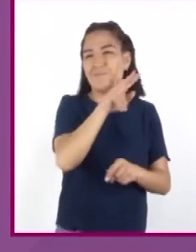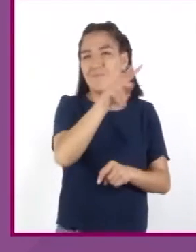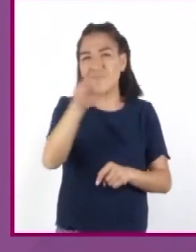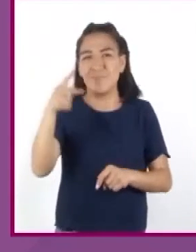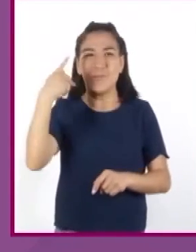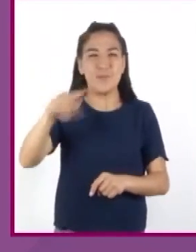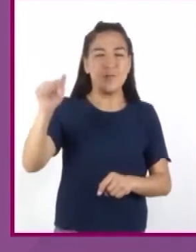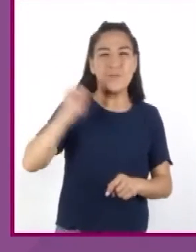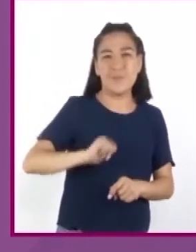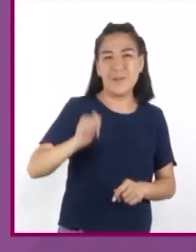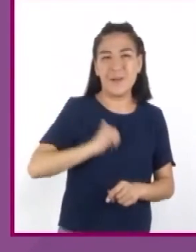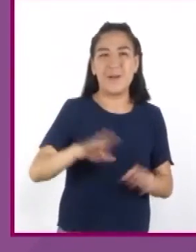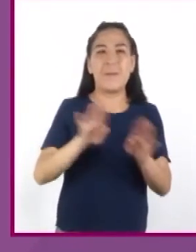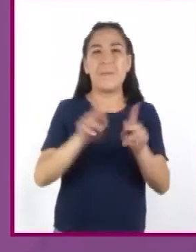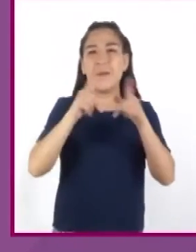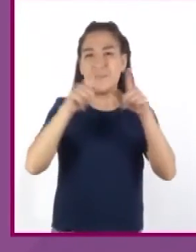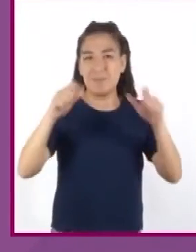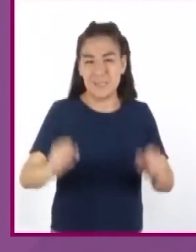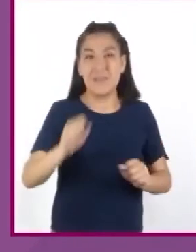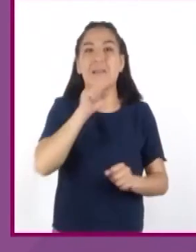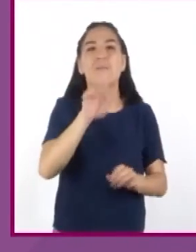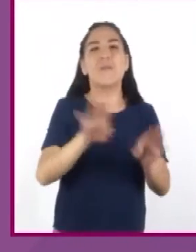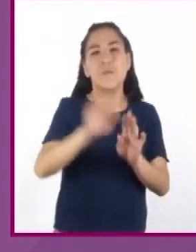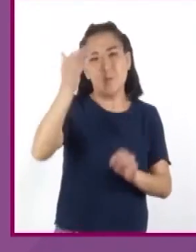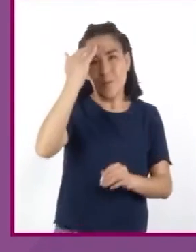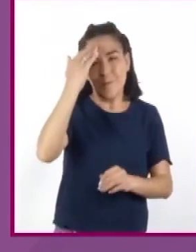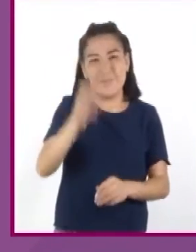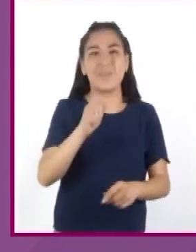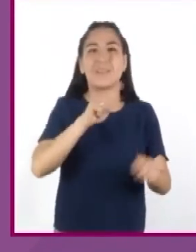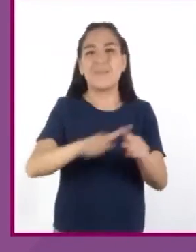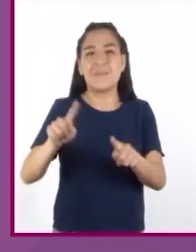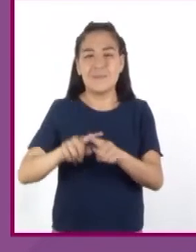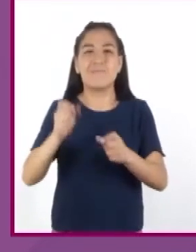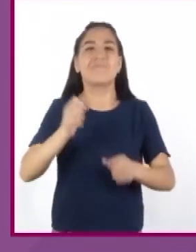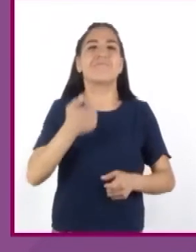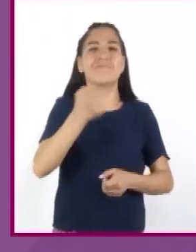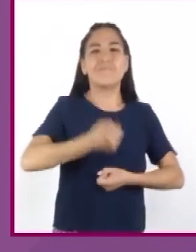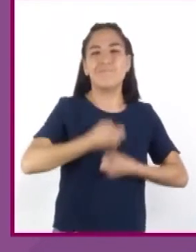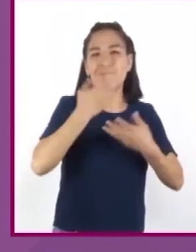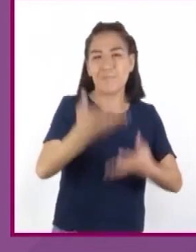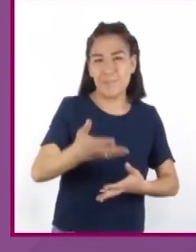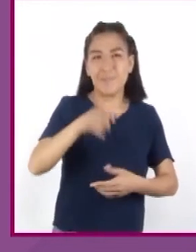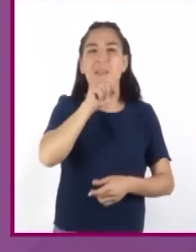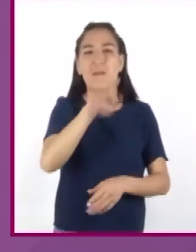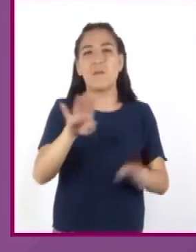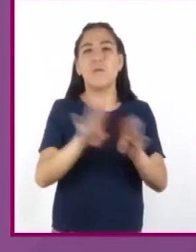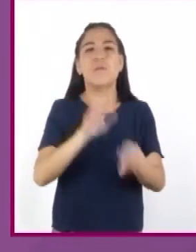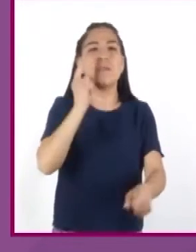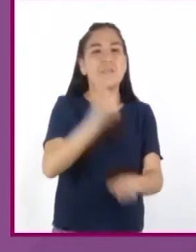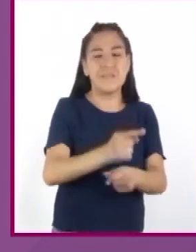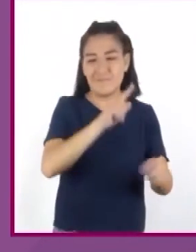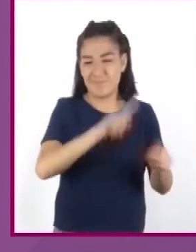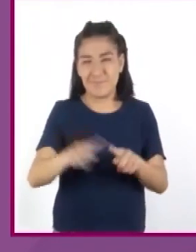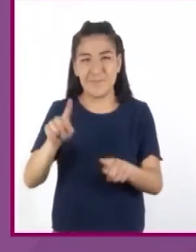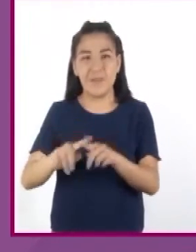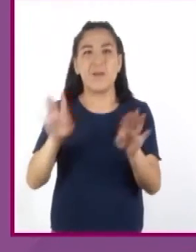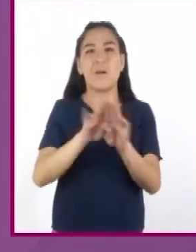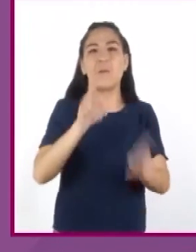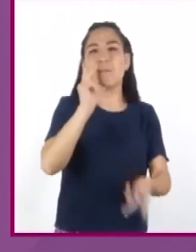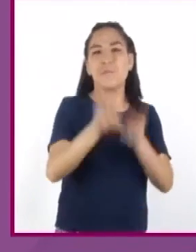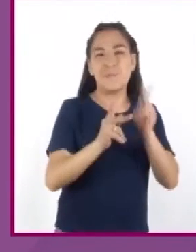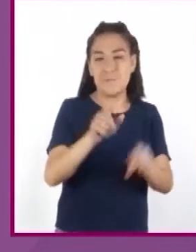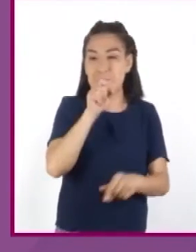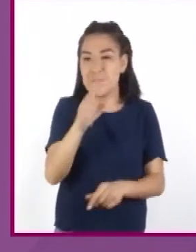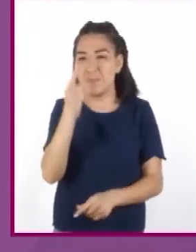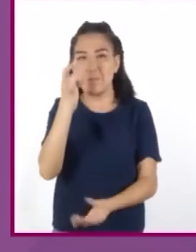lingüística y porque nos permite conocer distintas formas de expresión. Asimismo, nos sirve para identificar diferentes maneras de hablar la misma